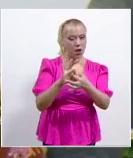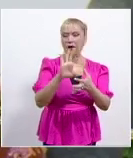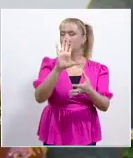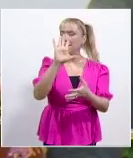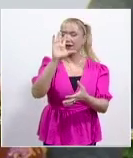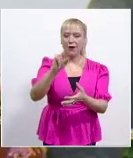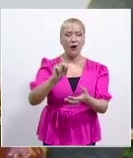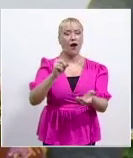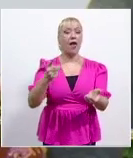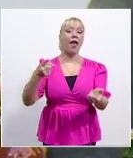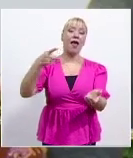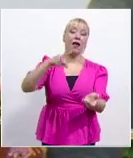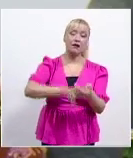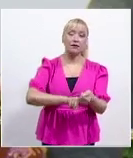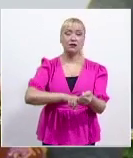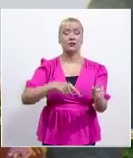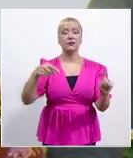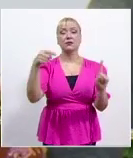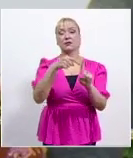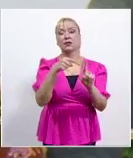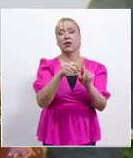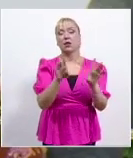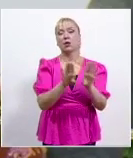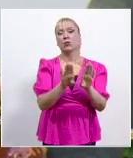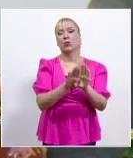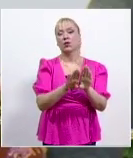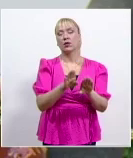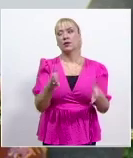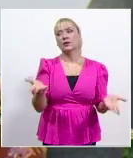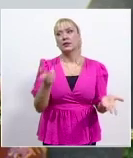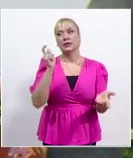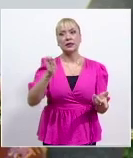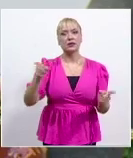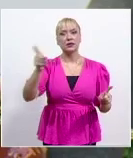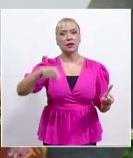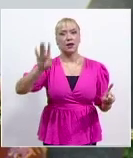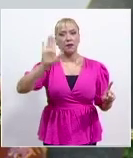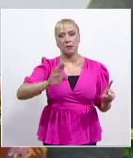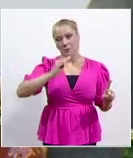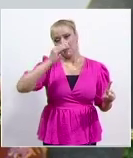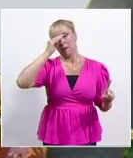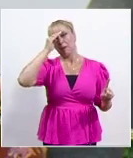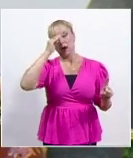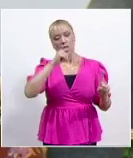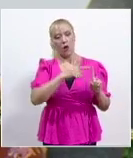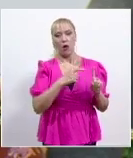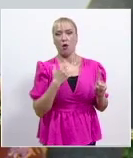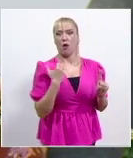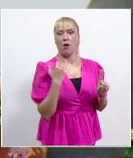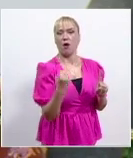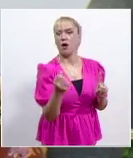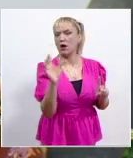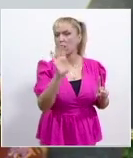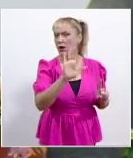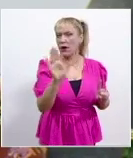que considero efectos perversos, como impedir a los estados que mantengan o la